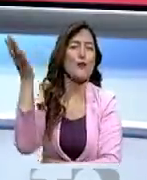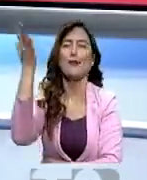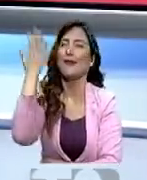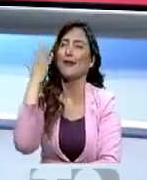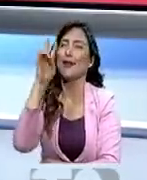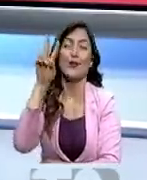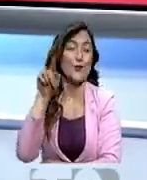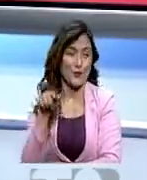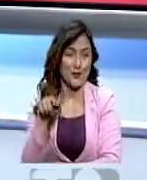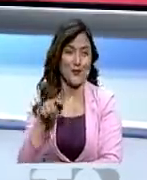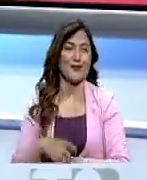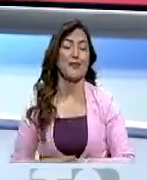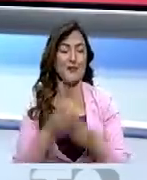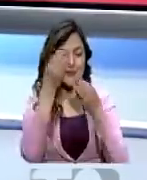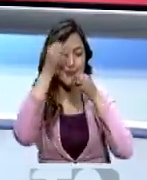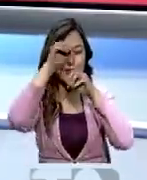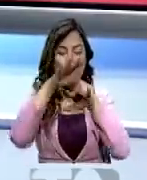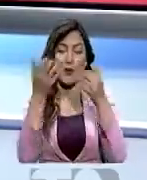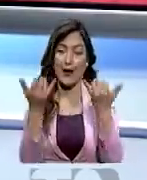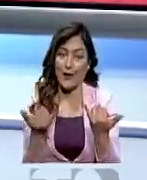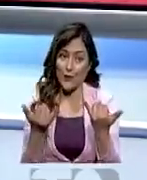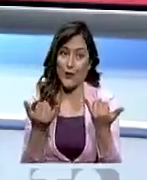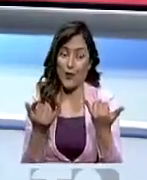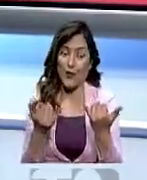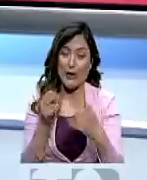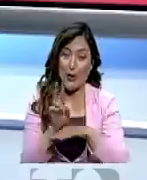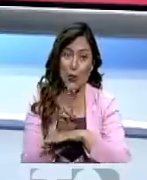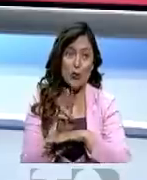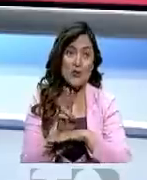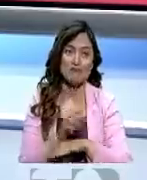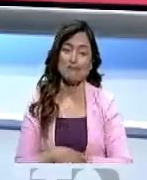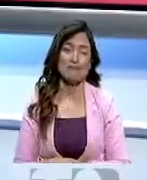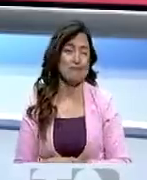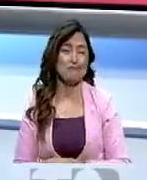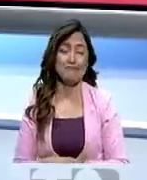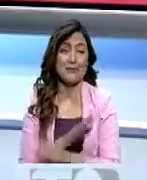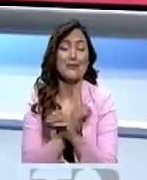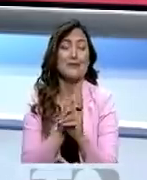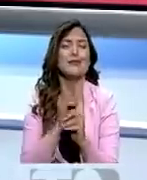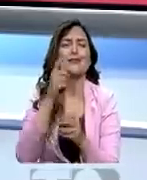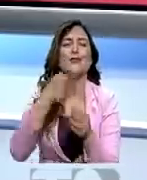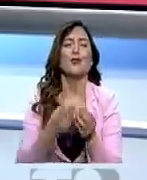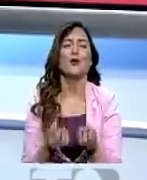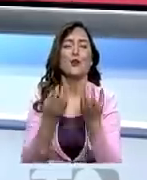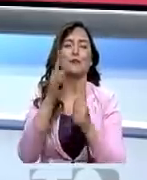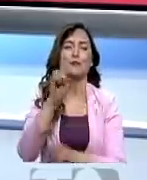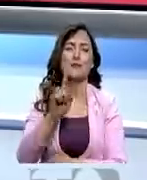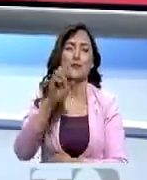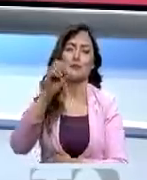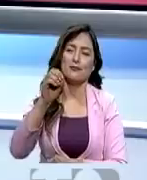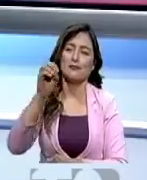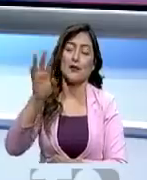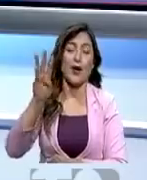2000? Bueno, les contamos que actualmente están desapareciendo. En Quito hay 1,006 habilitados, pero nadie